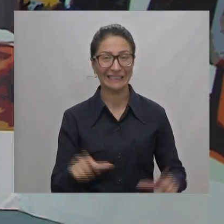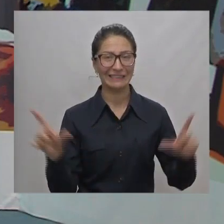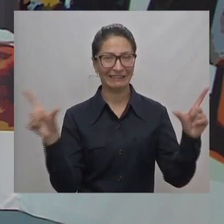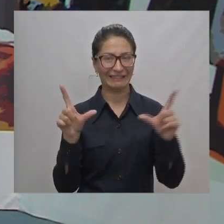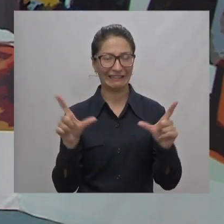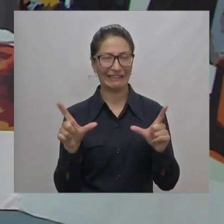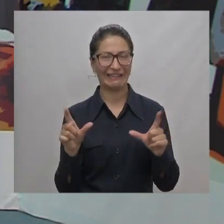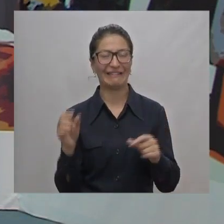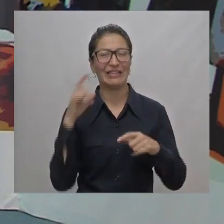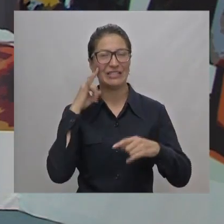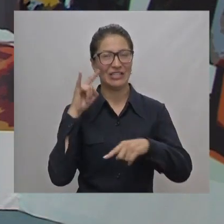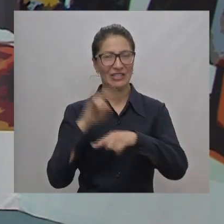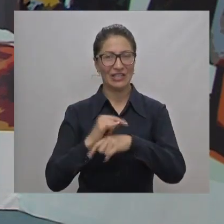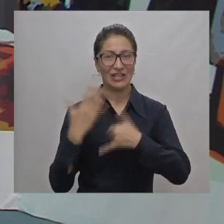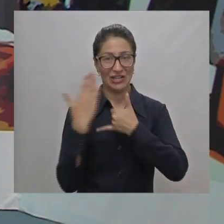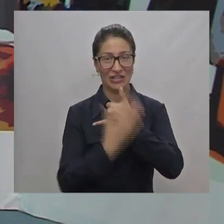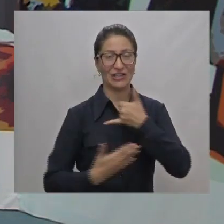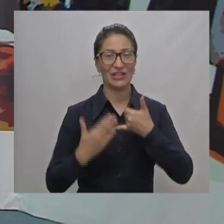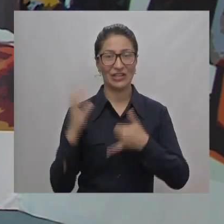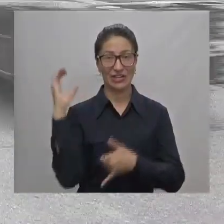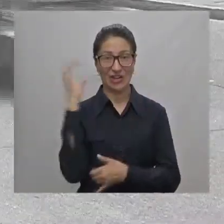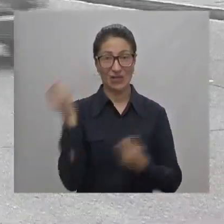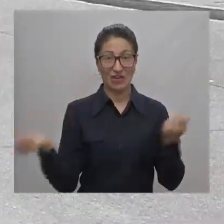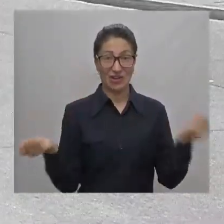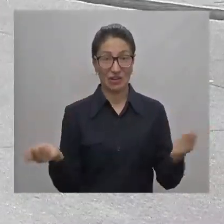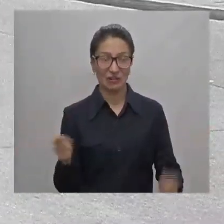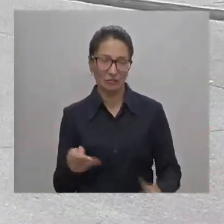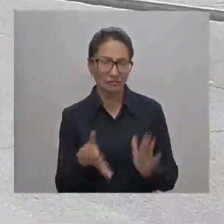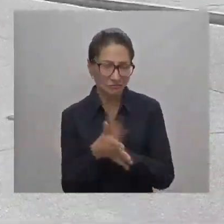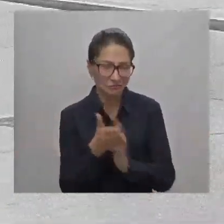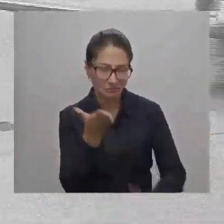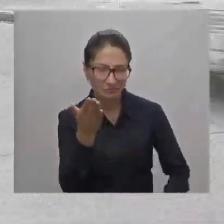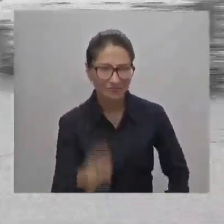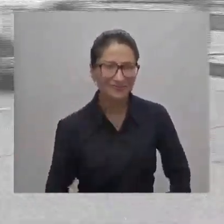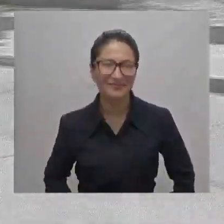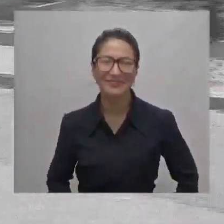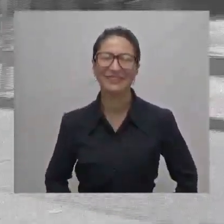en Colombia Tiene Control, se lo contamos.